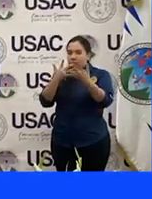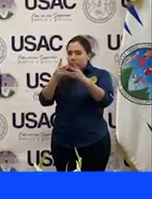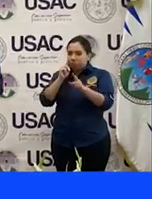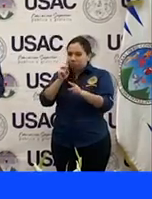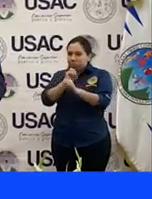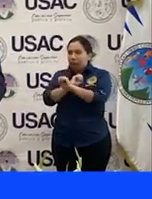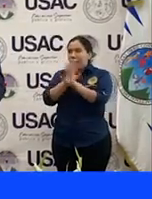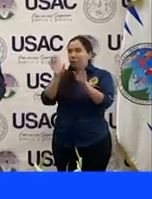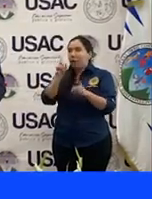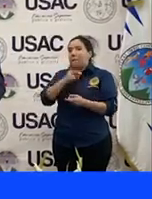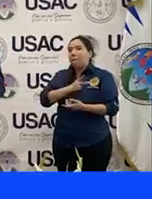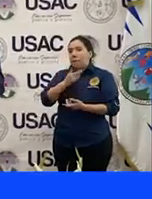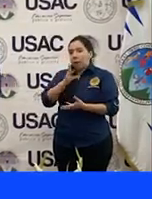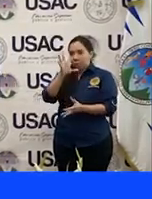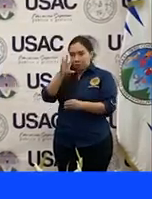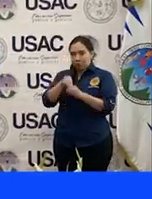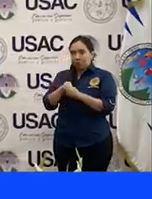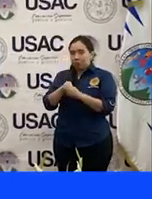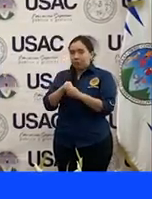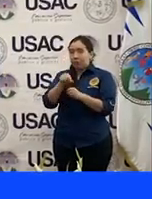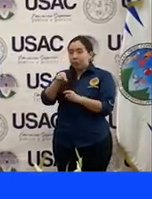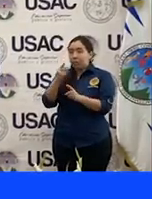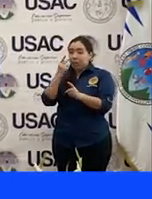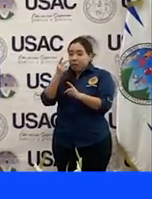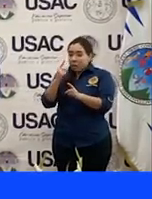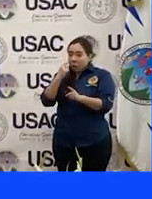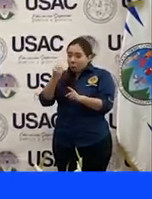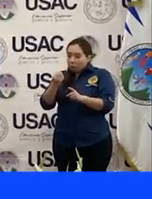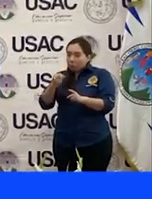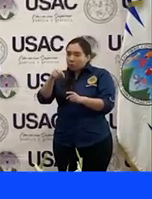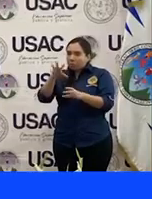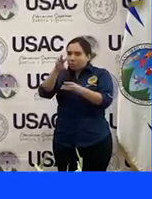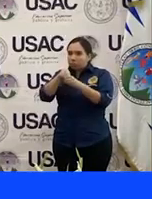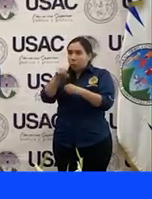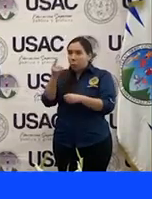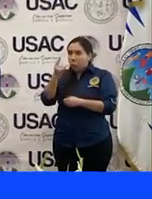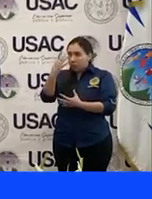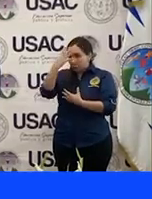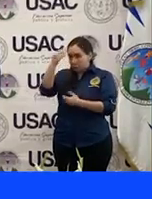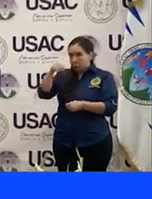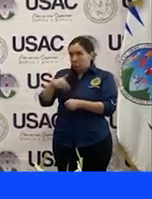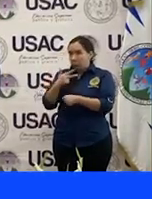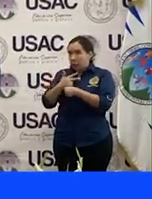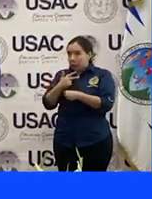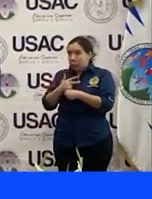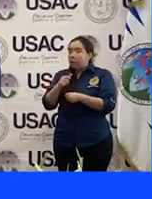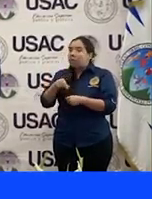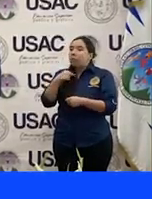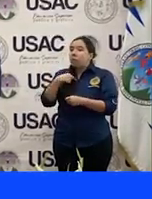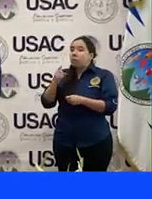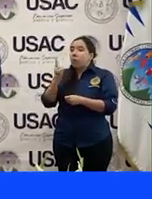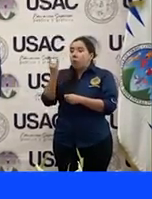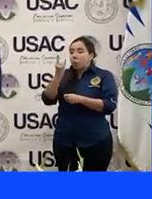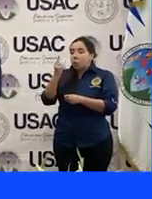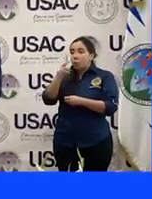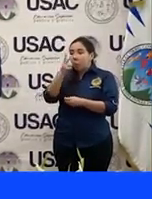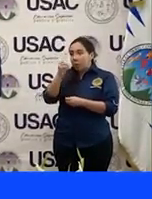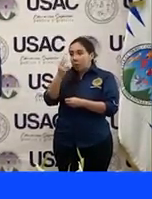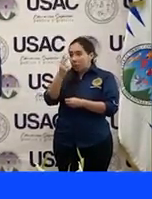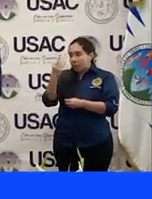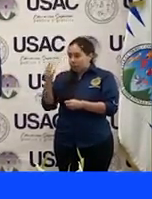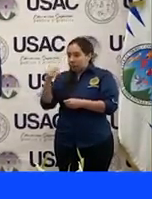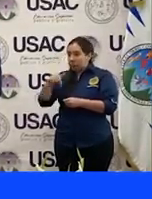transparencia y valores. El Observatorio Democrático de la Universidad de San Carlos de Guatemala, ODUSAC